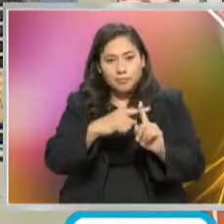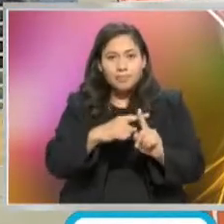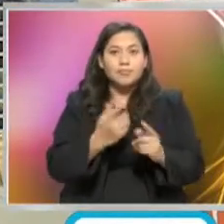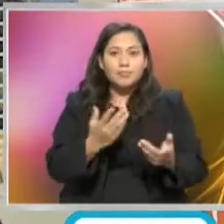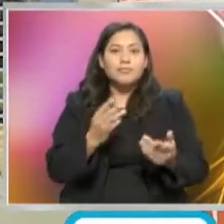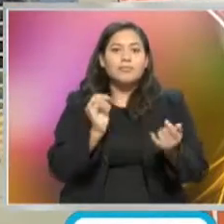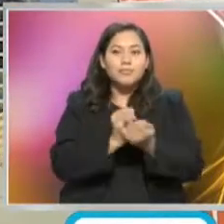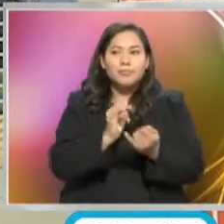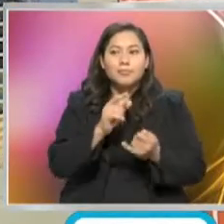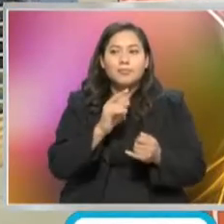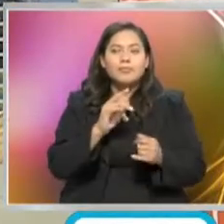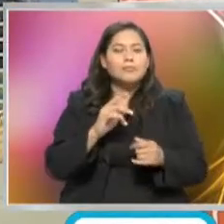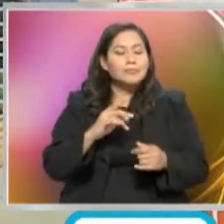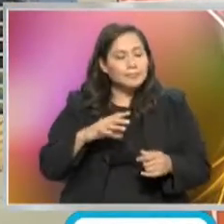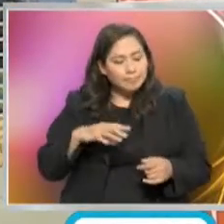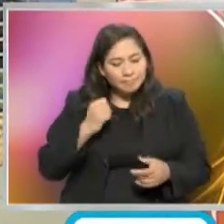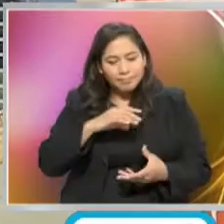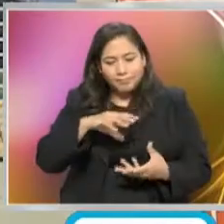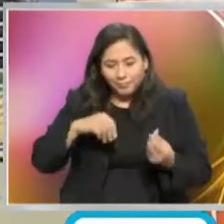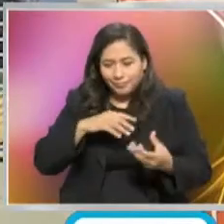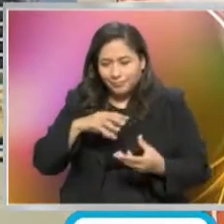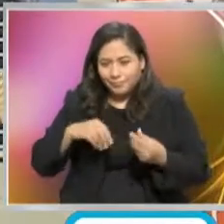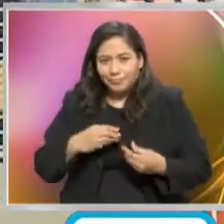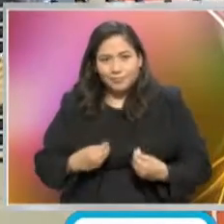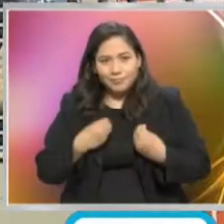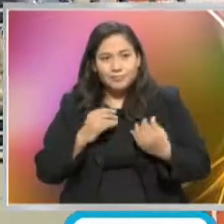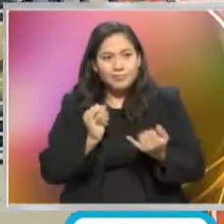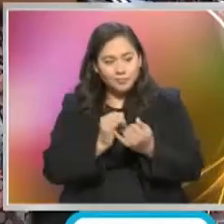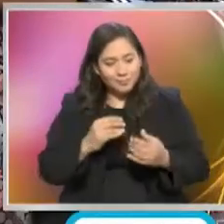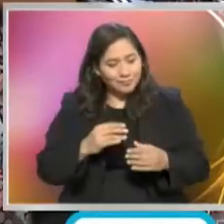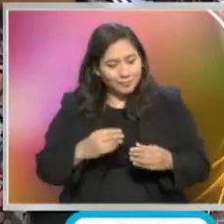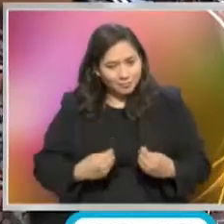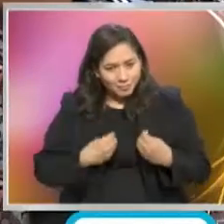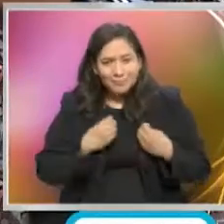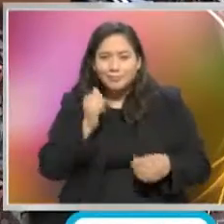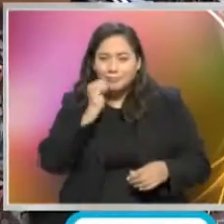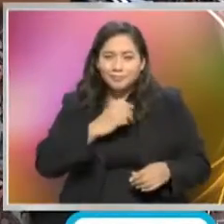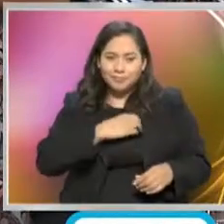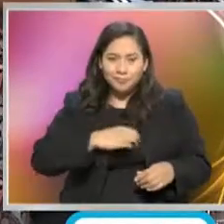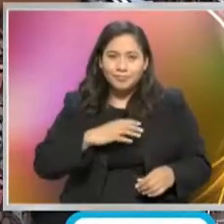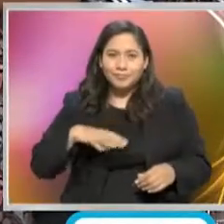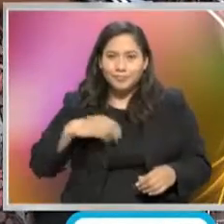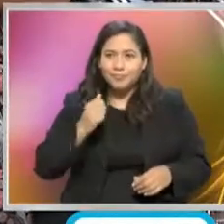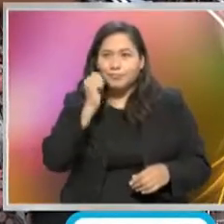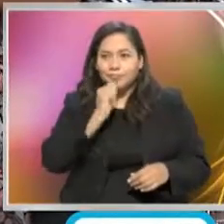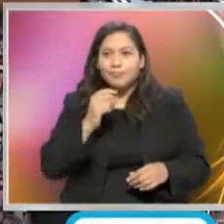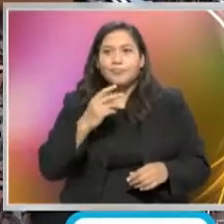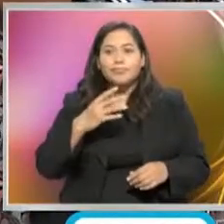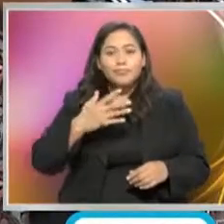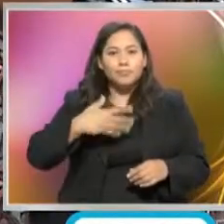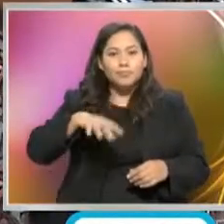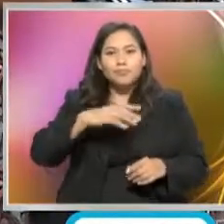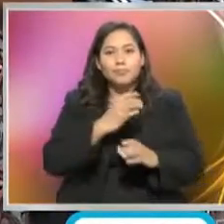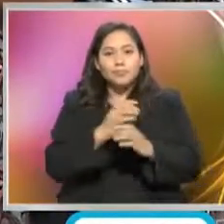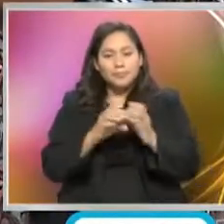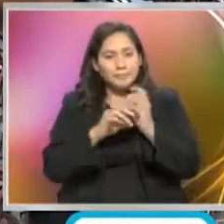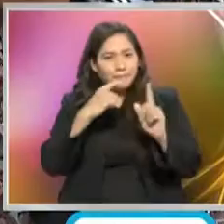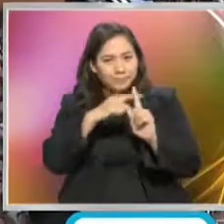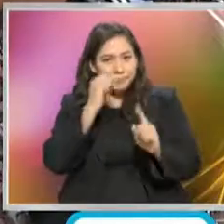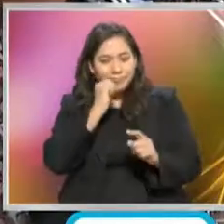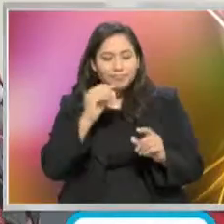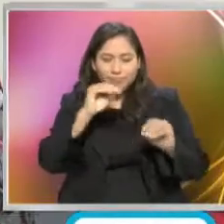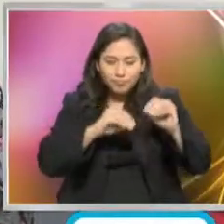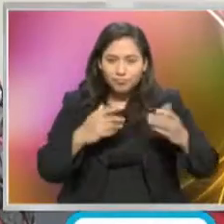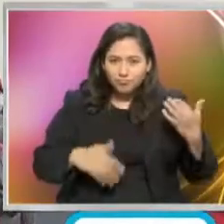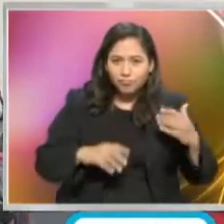pues más que nada la supervivencia y la superexistencia, o sea, siempre estar contentos, echarle ganas y siempre intentar buscar las cosas positivas de la vida. Mezclando el